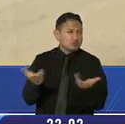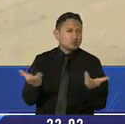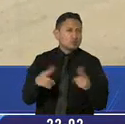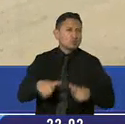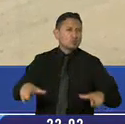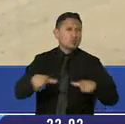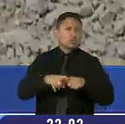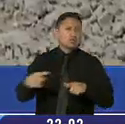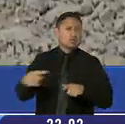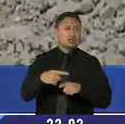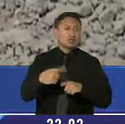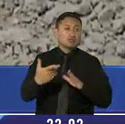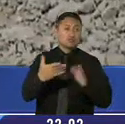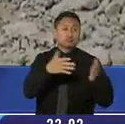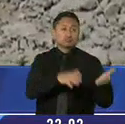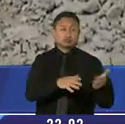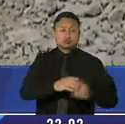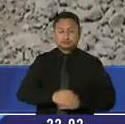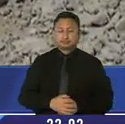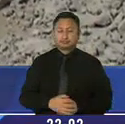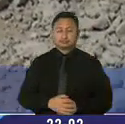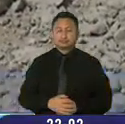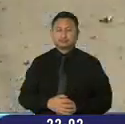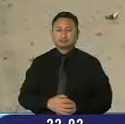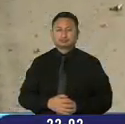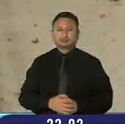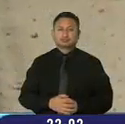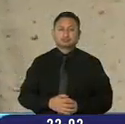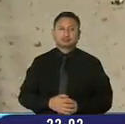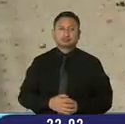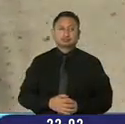ocurrió el suceso.